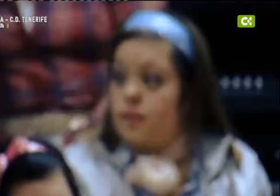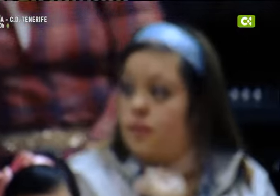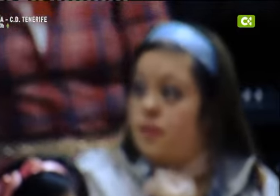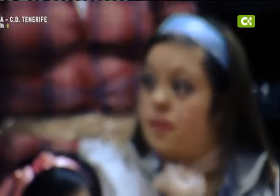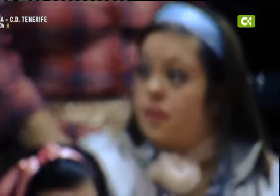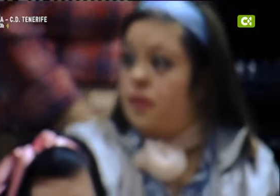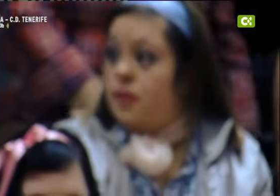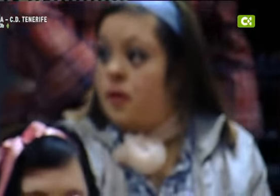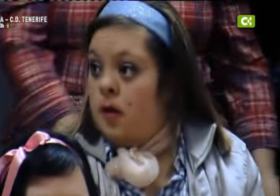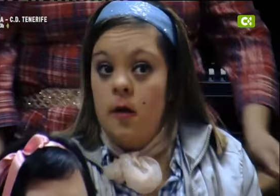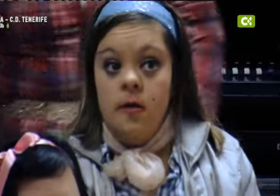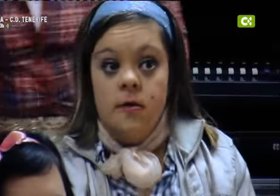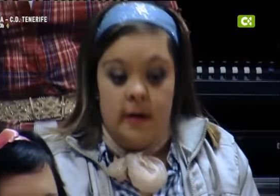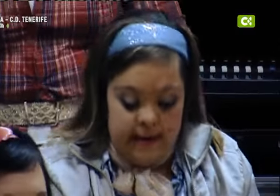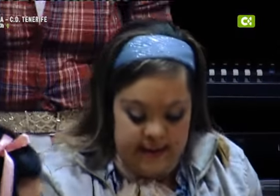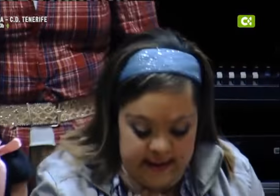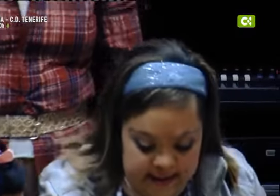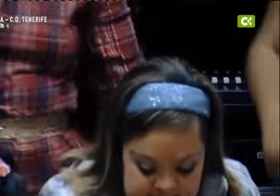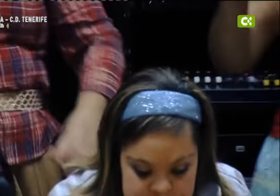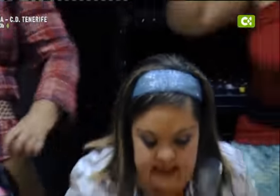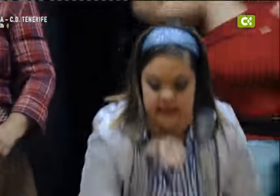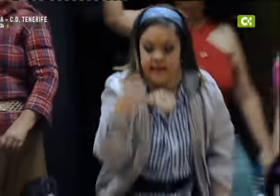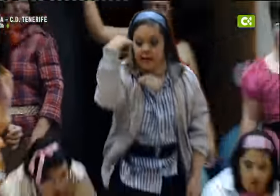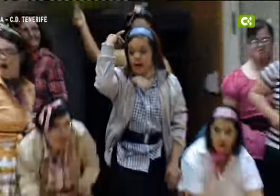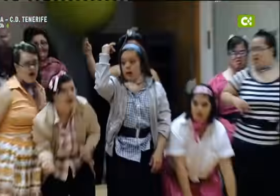¡Gracias! ¡Gracias!